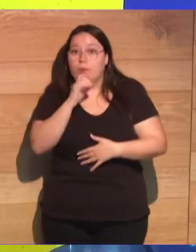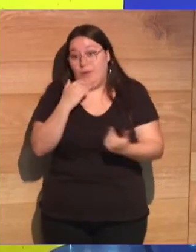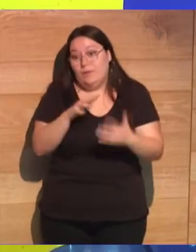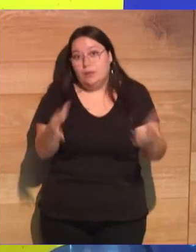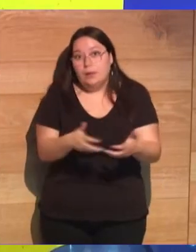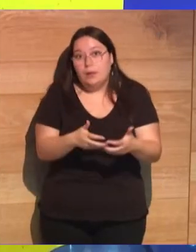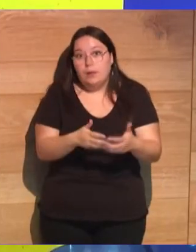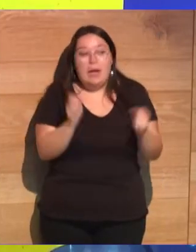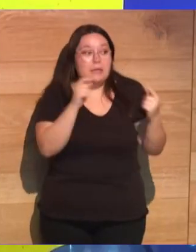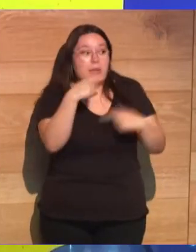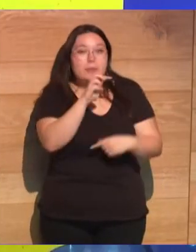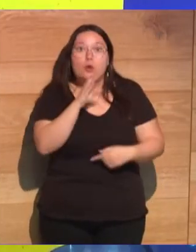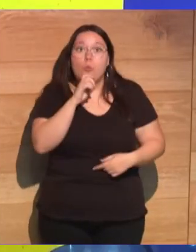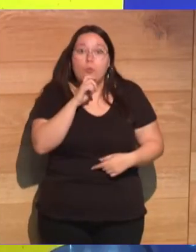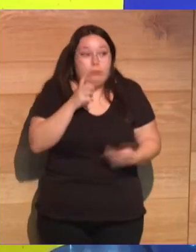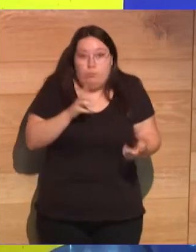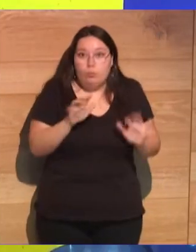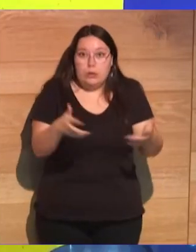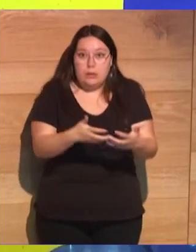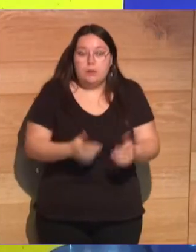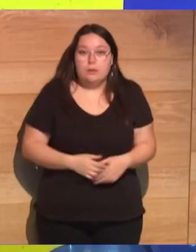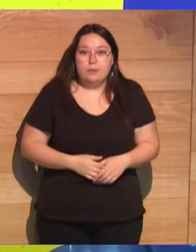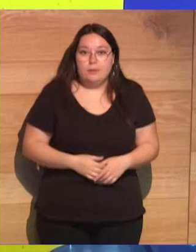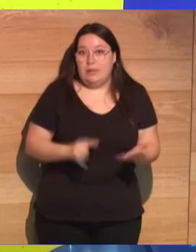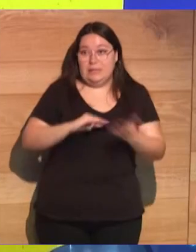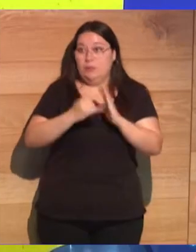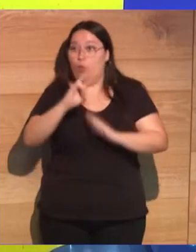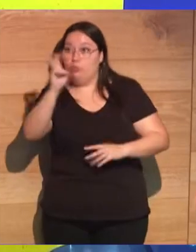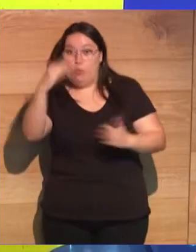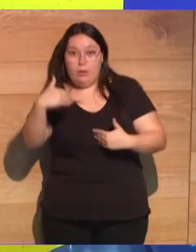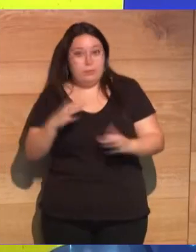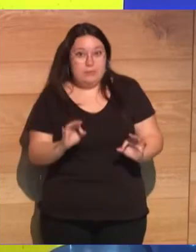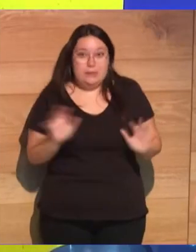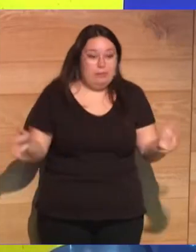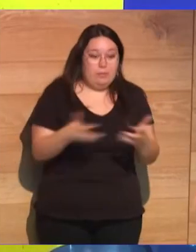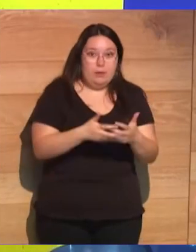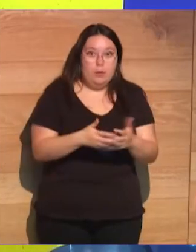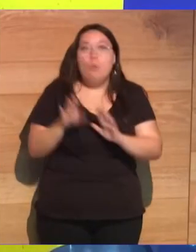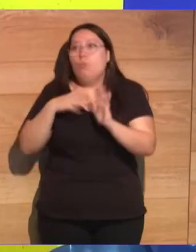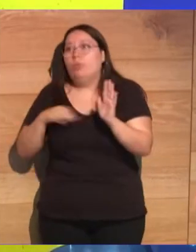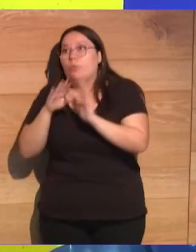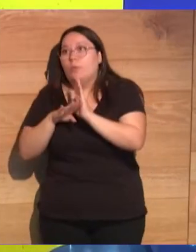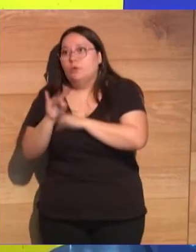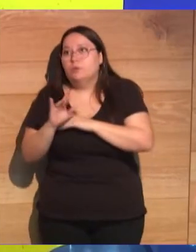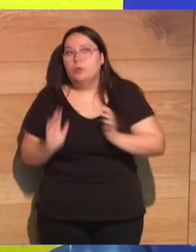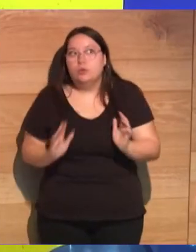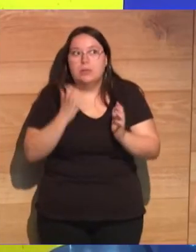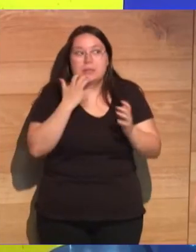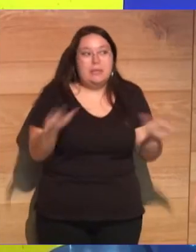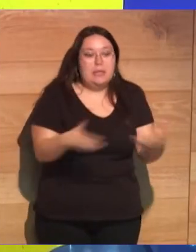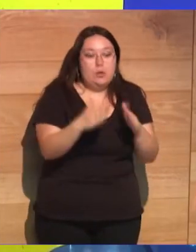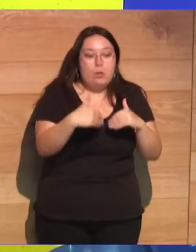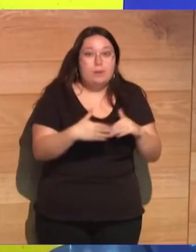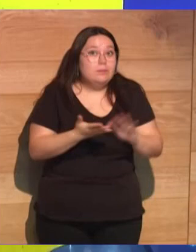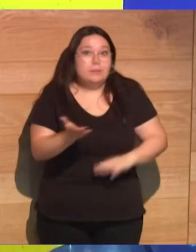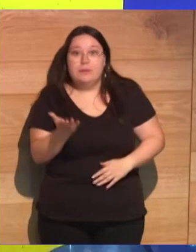¿Cómo accedemos a ChatGPT? Por Internet. O sea, no es ningún otro sistema y obviamente podemos programarlo, sí, pero si no tenemos acceso a Internet,